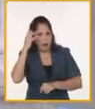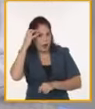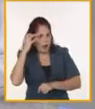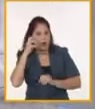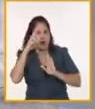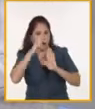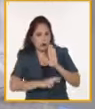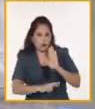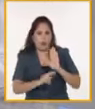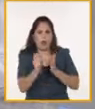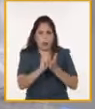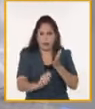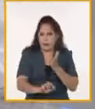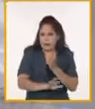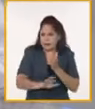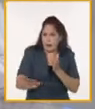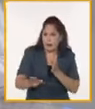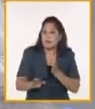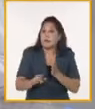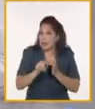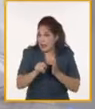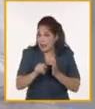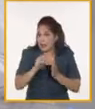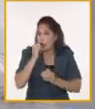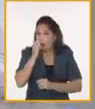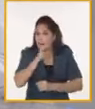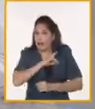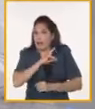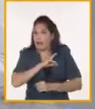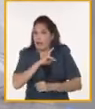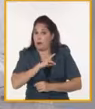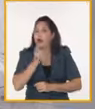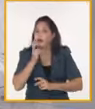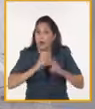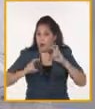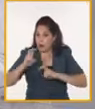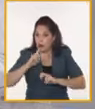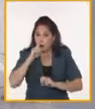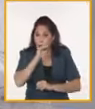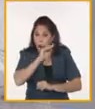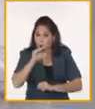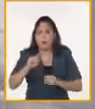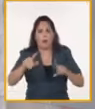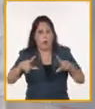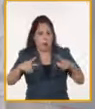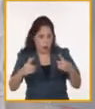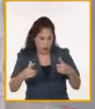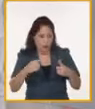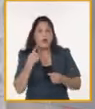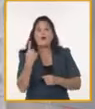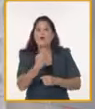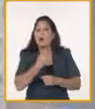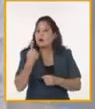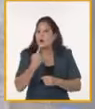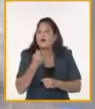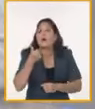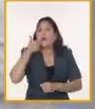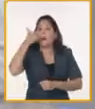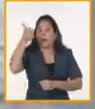la resolución que entre paréntesis el diputado Ya revisó la norma yce cumple mis expectativas pero nosotros todavía no estamos